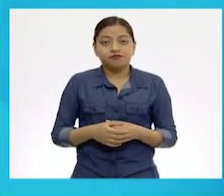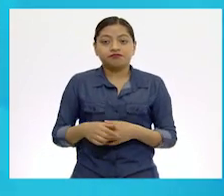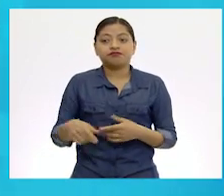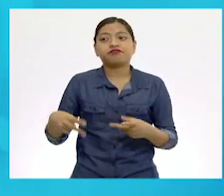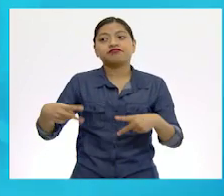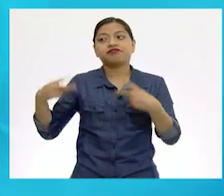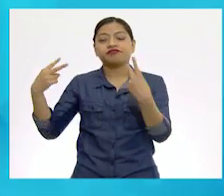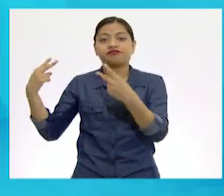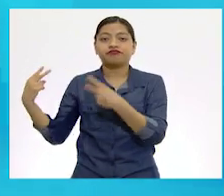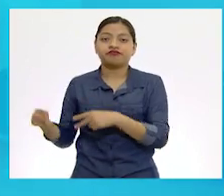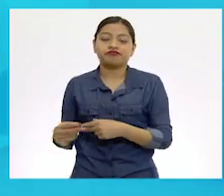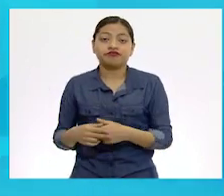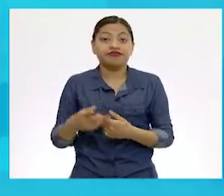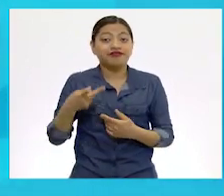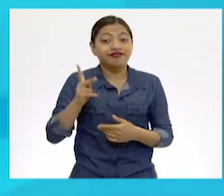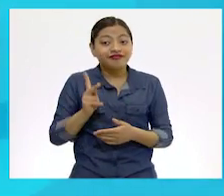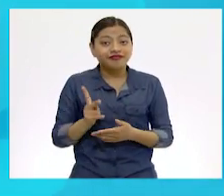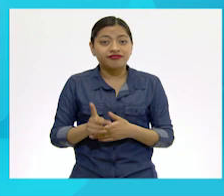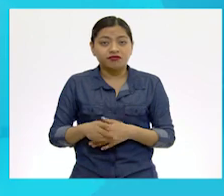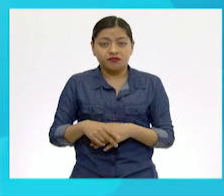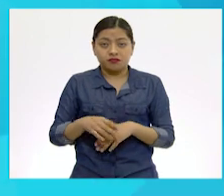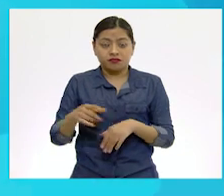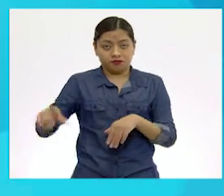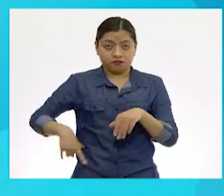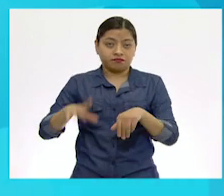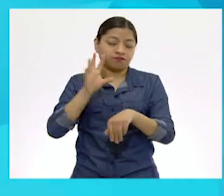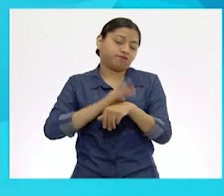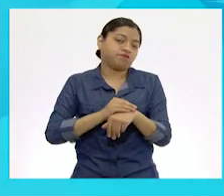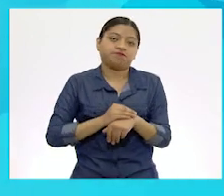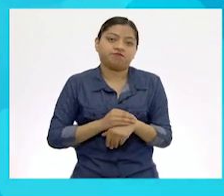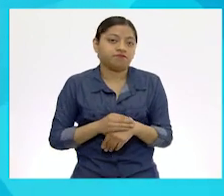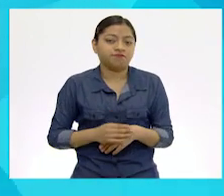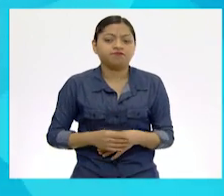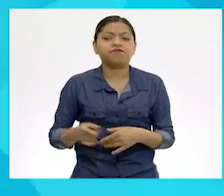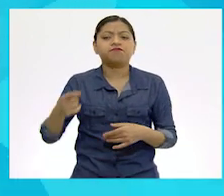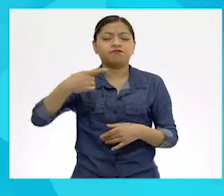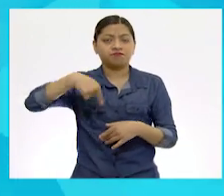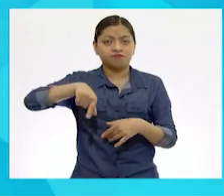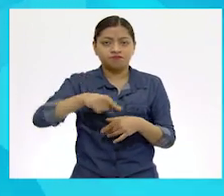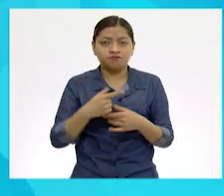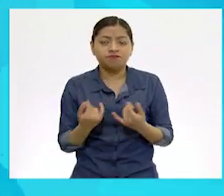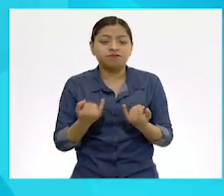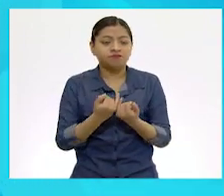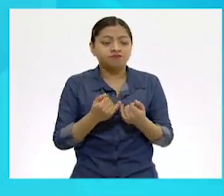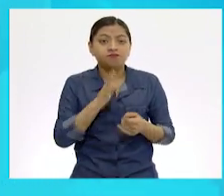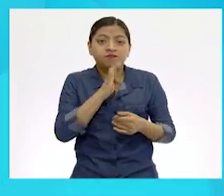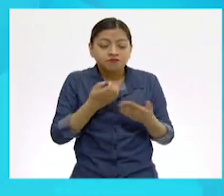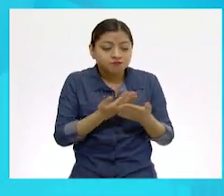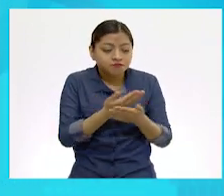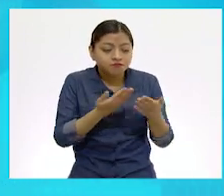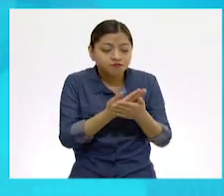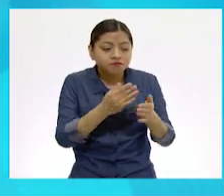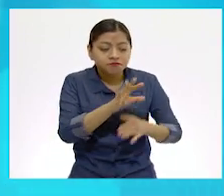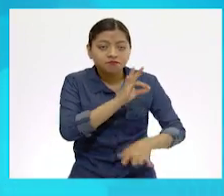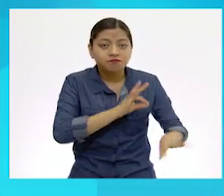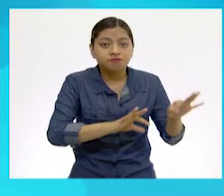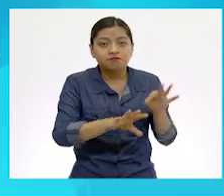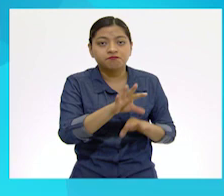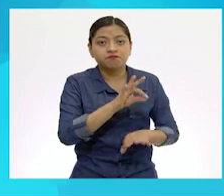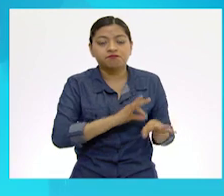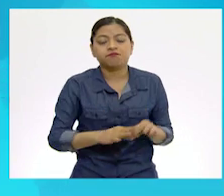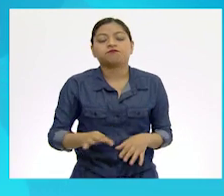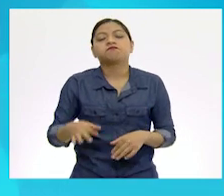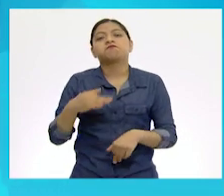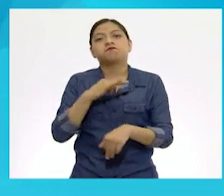como mascota. Sin embargo, hay lugares donde se reproducen y las crías se pueden sacar aprovechamientos de manera ya